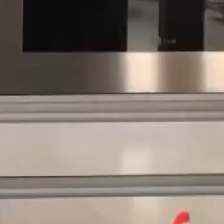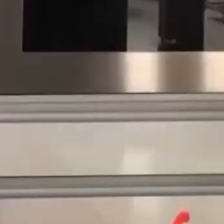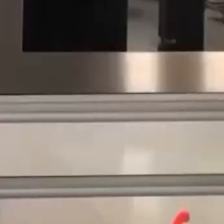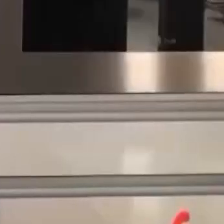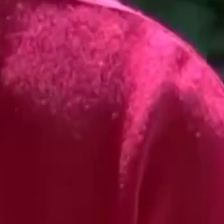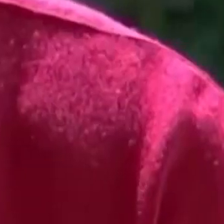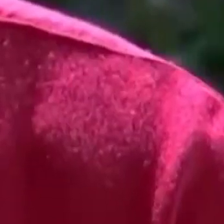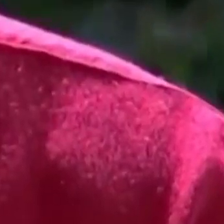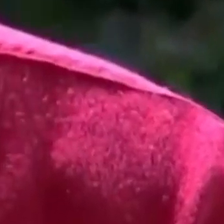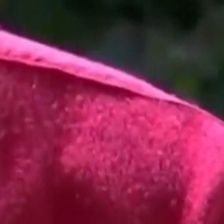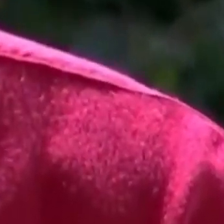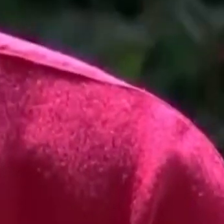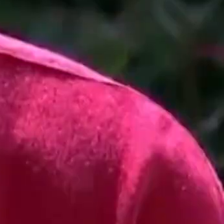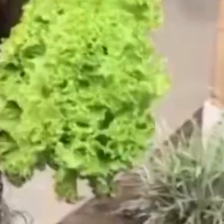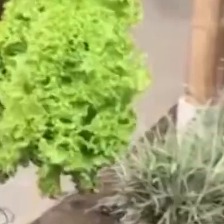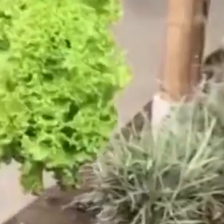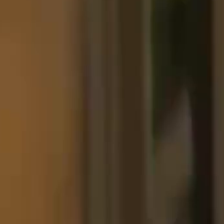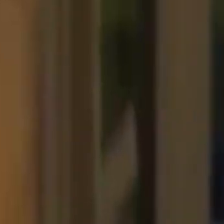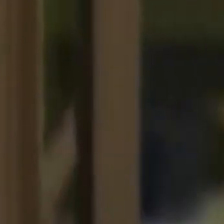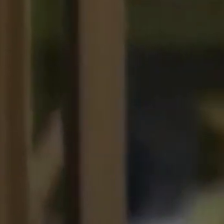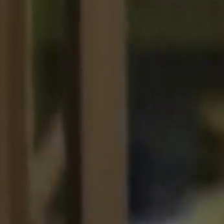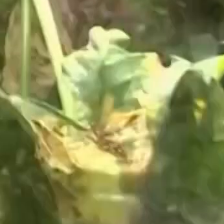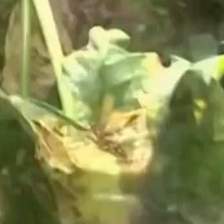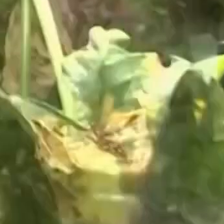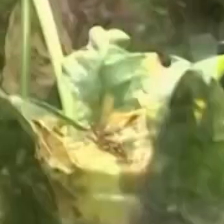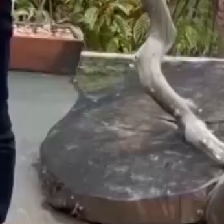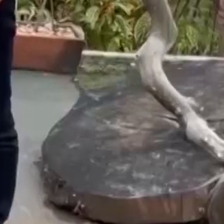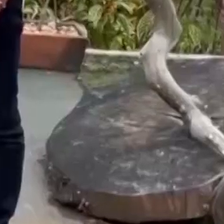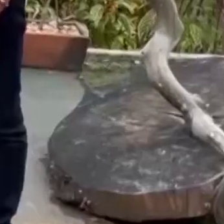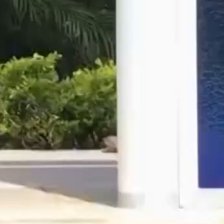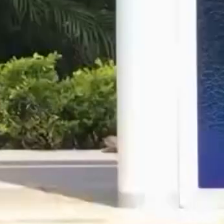Corazón, corazón, corazón.